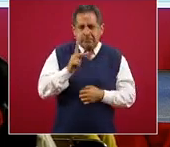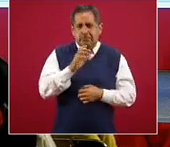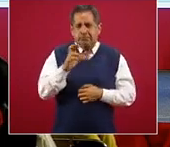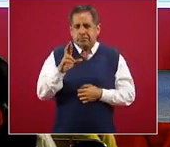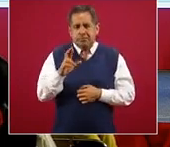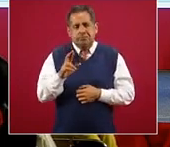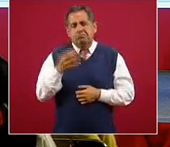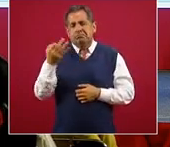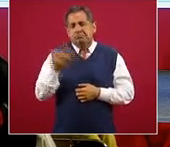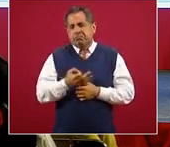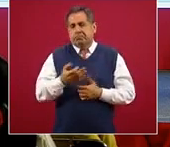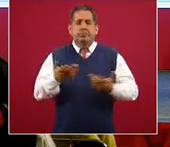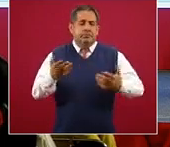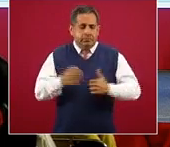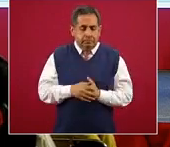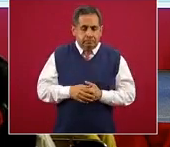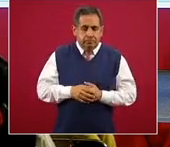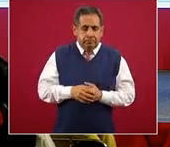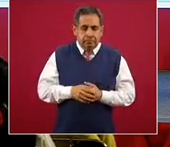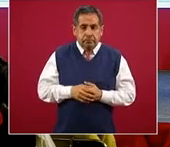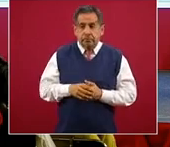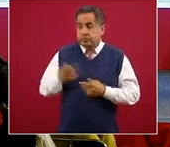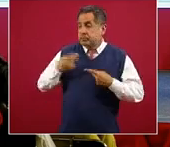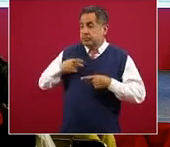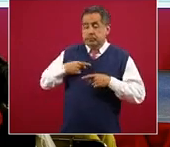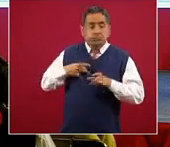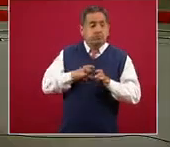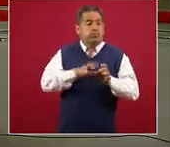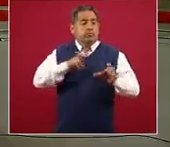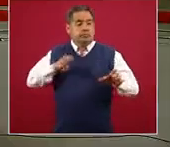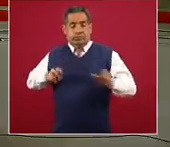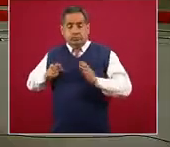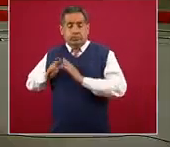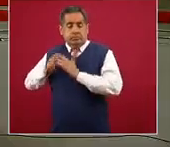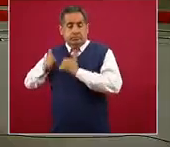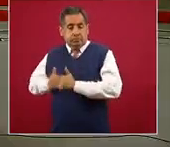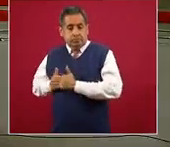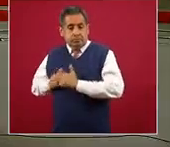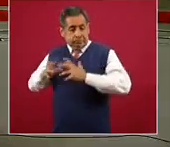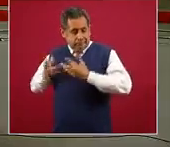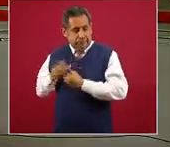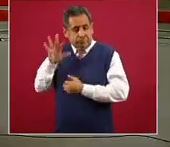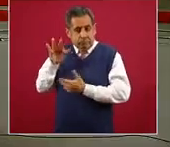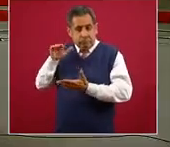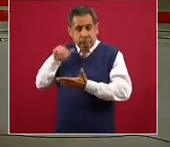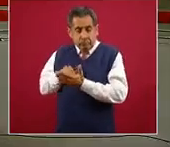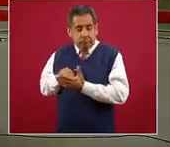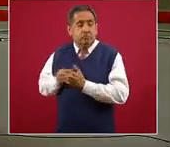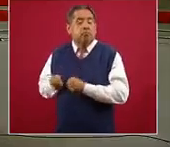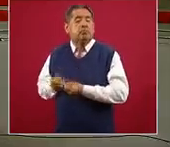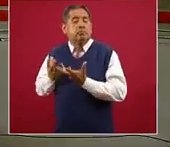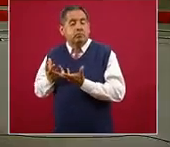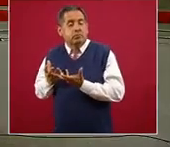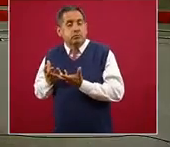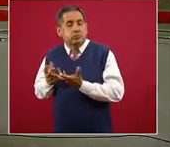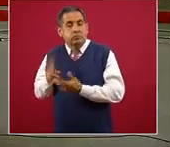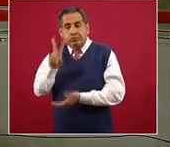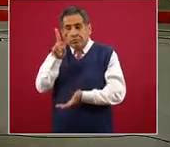¿Y qué pasó con aquellos que estaban de permiso? De los 40,000 que estaban de permiso, confirmamos